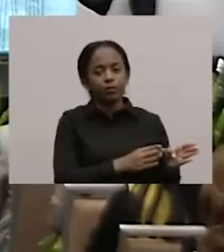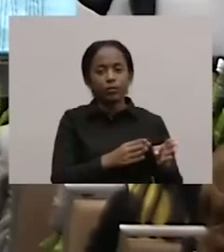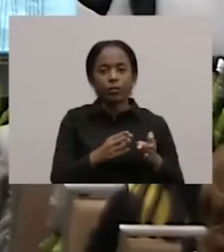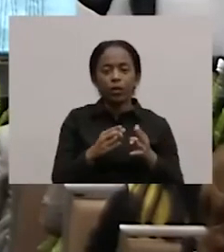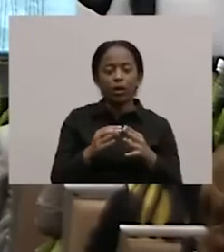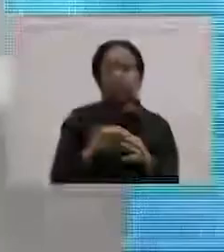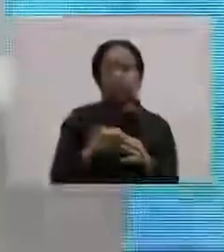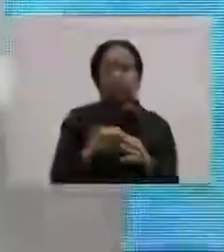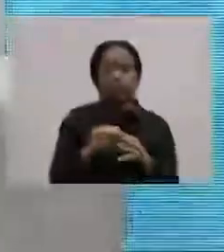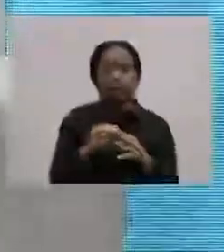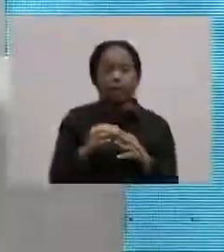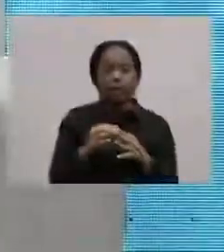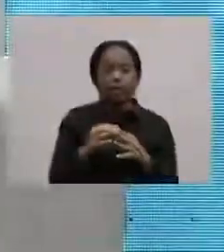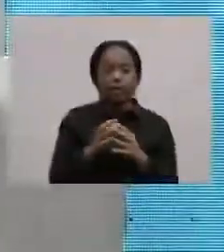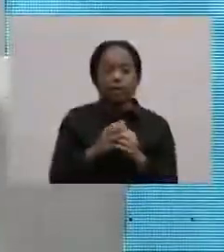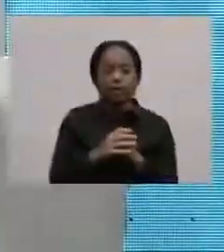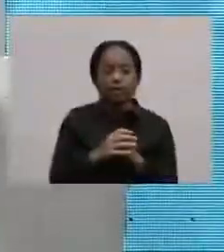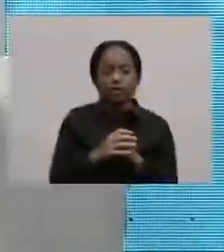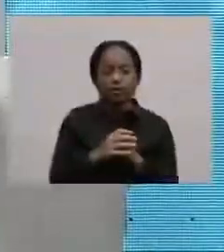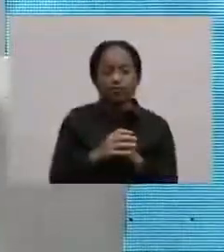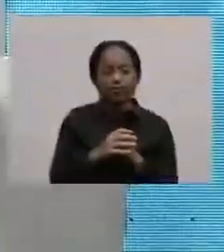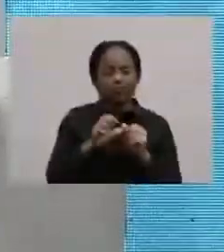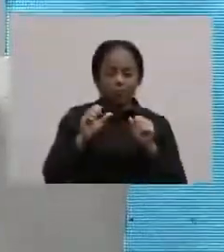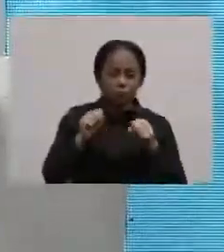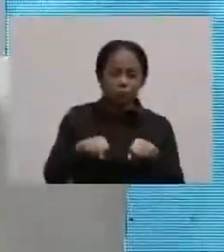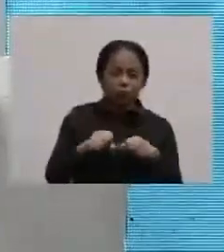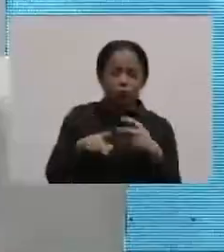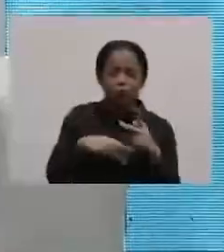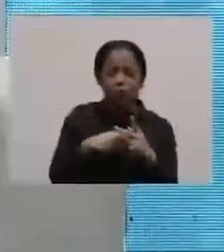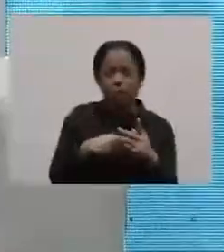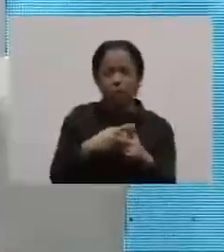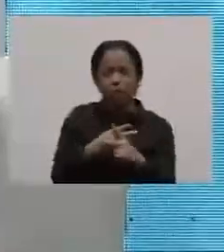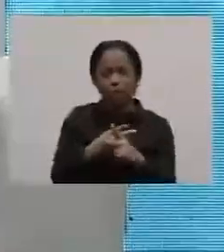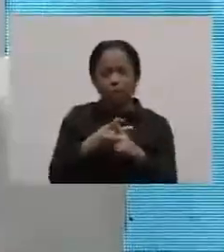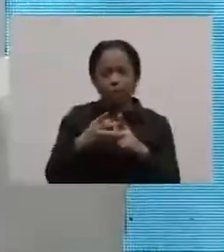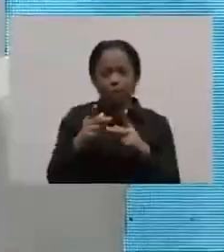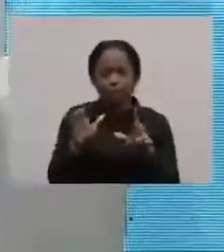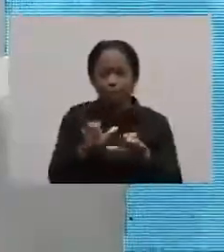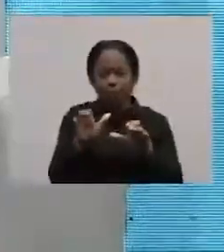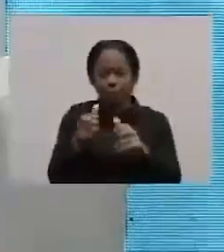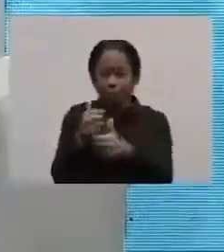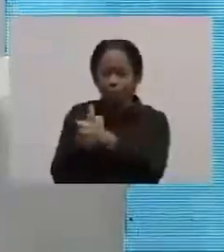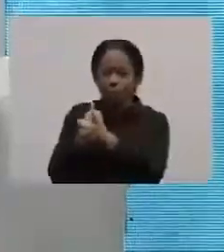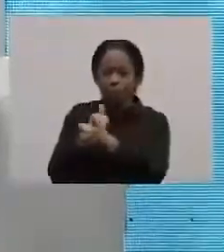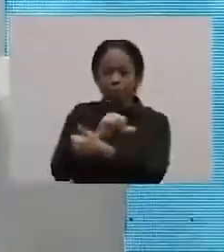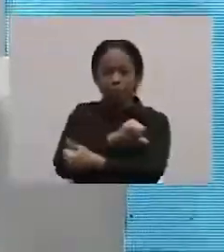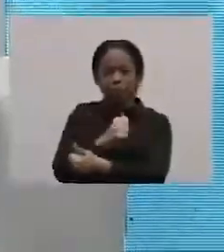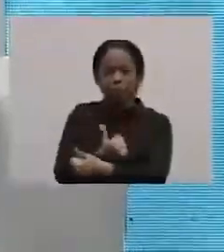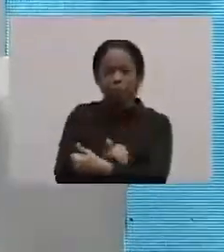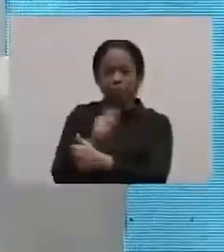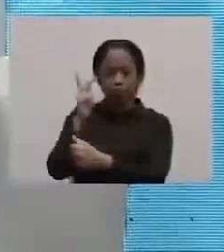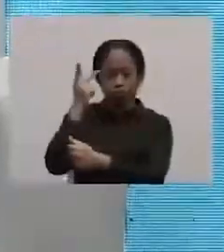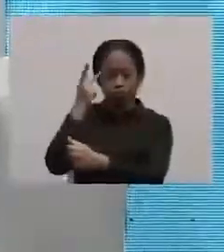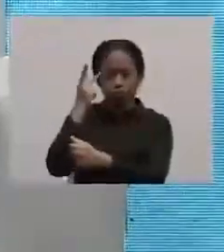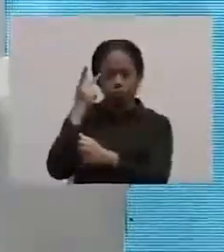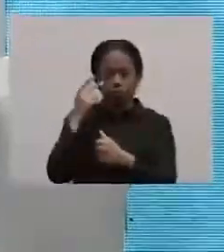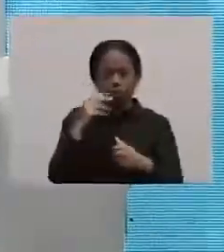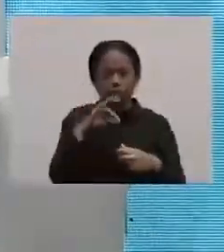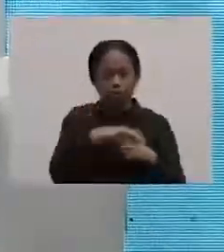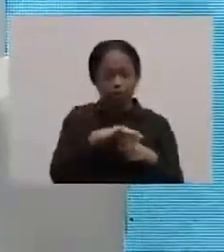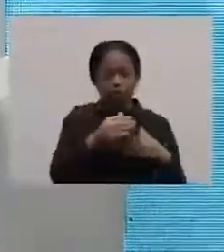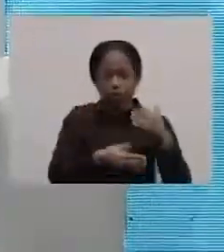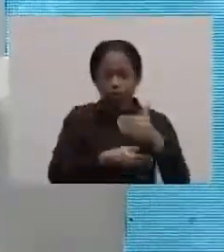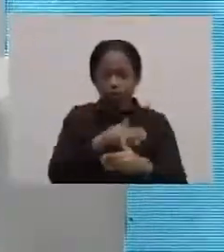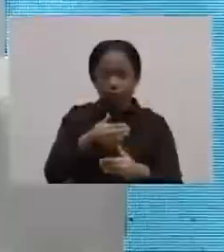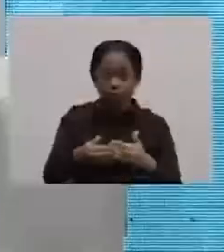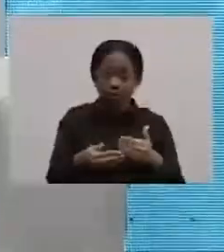la posibilidad de algún tipo de acción que las mismas autoridades electorales, frente a un proceso que está en